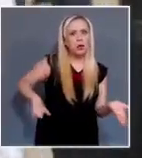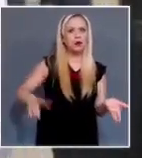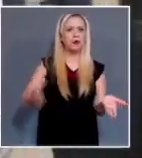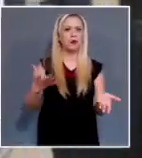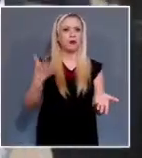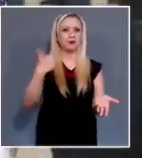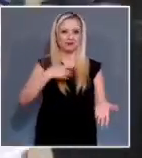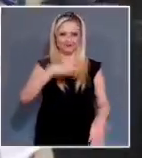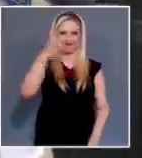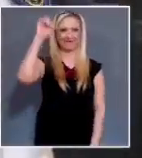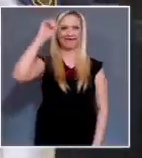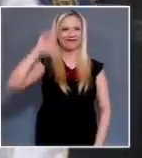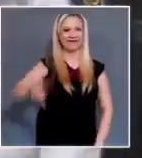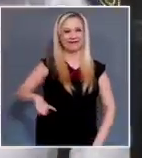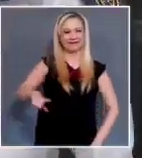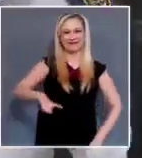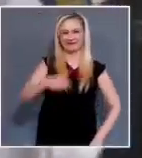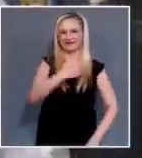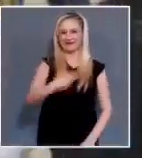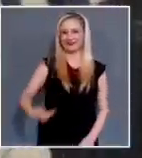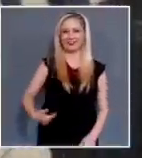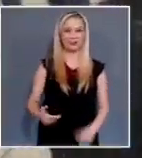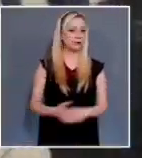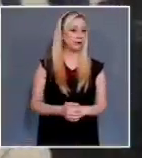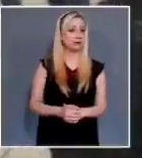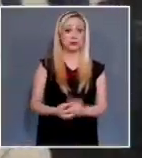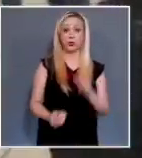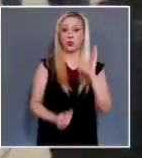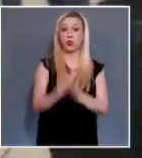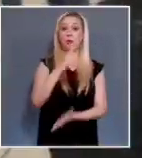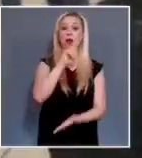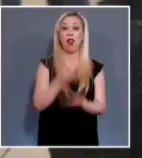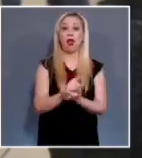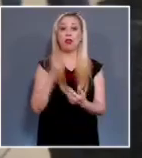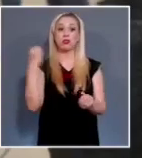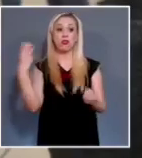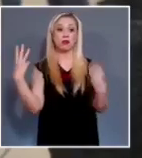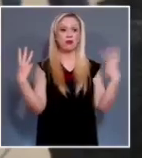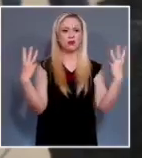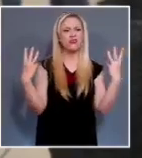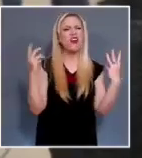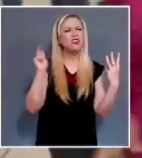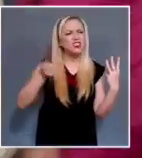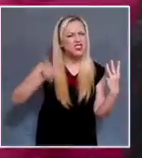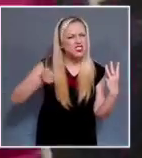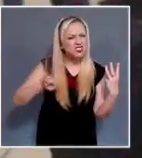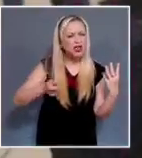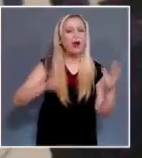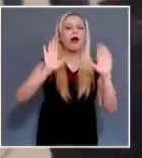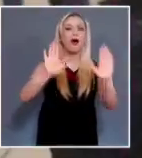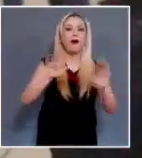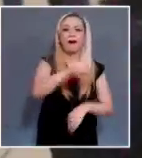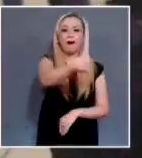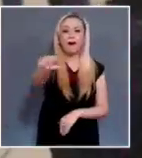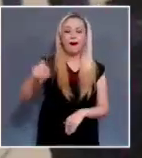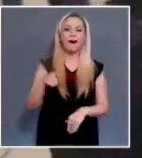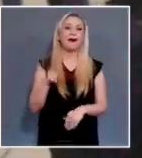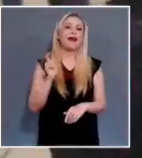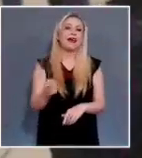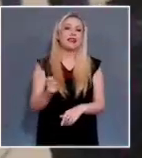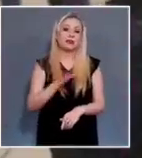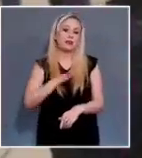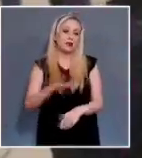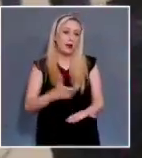las disposiciones de la llamada Ley 3 de 3 contra personas deudoras alimentarias, así como quienes incurran en actos de violencia